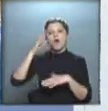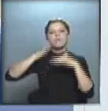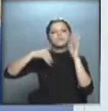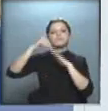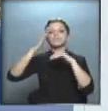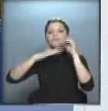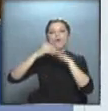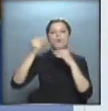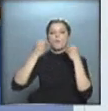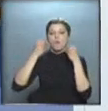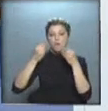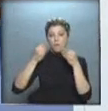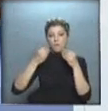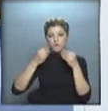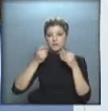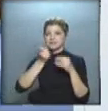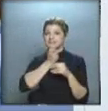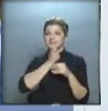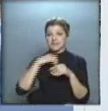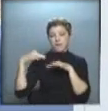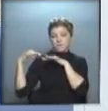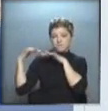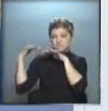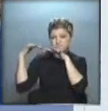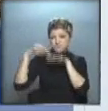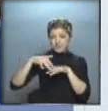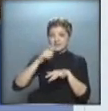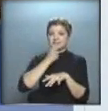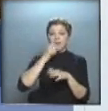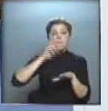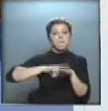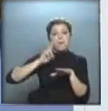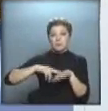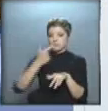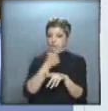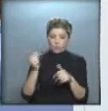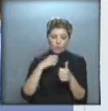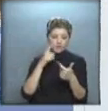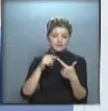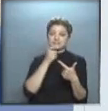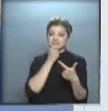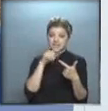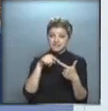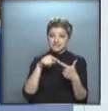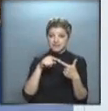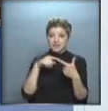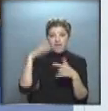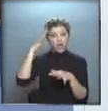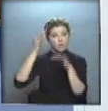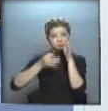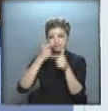esta masividad? Si la masividad es sin promesa, si la masividad es con injusticia distributiva